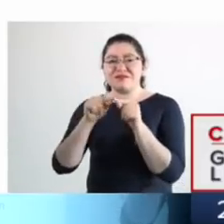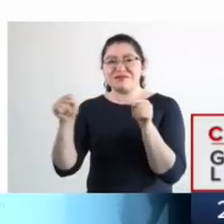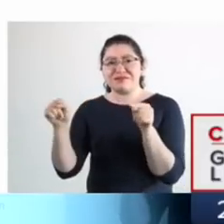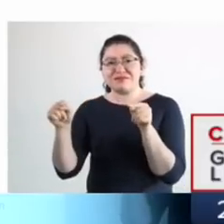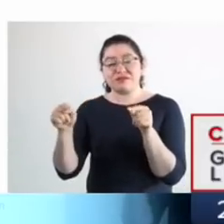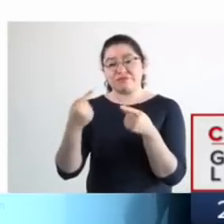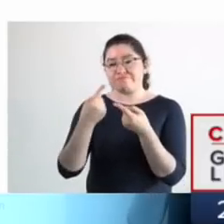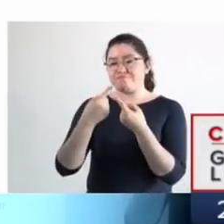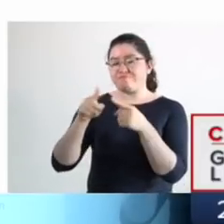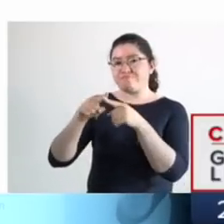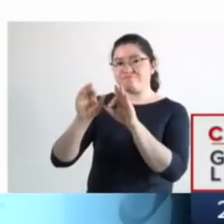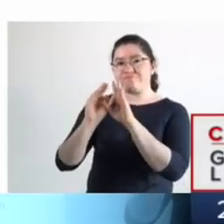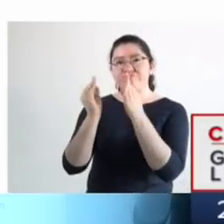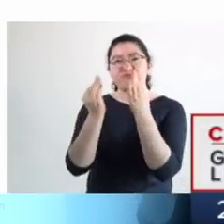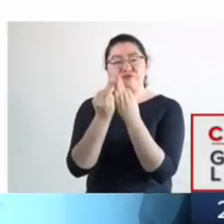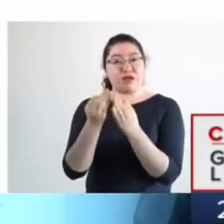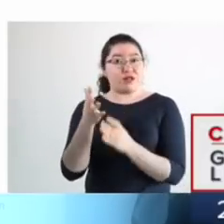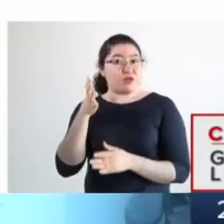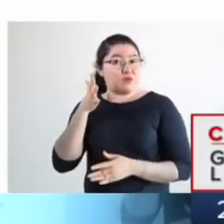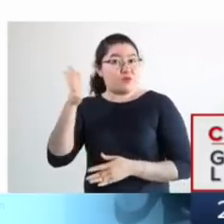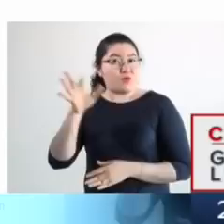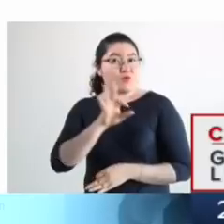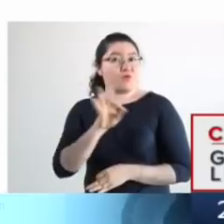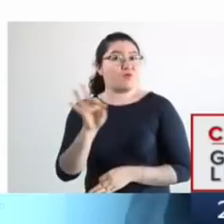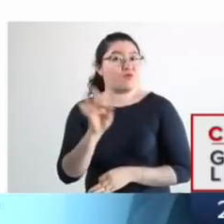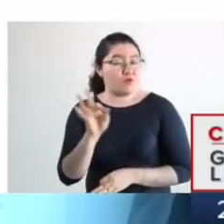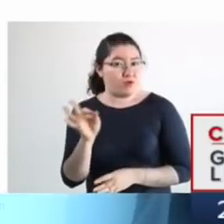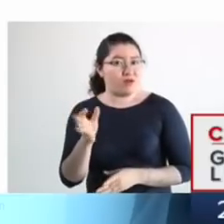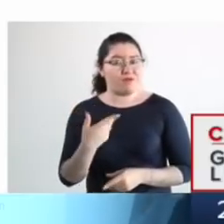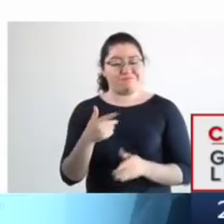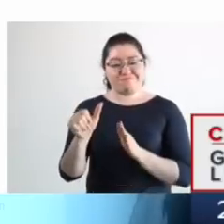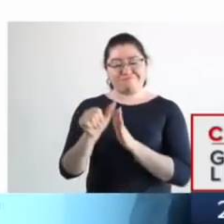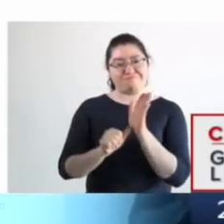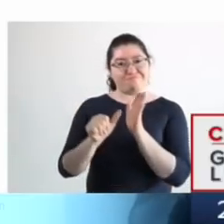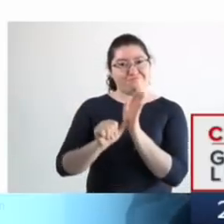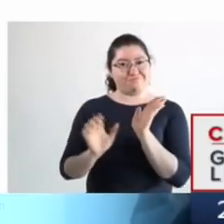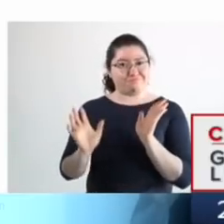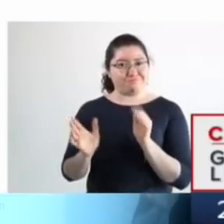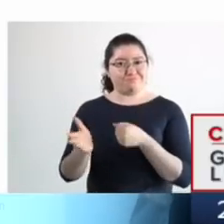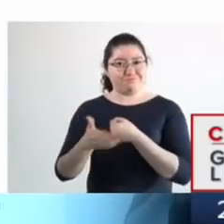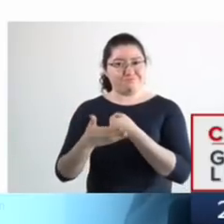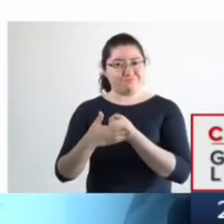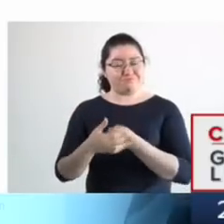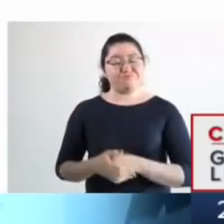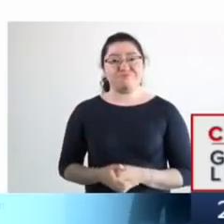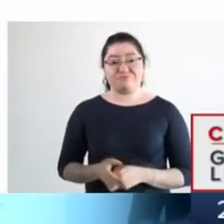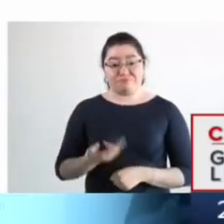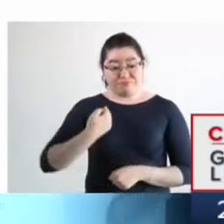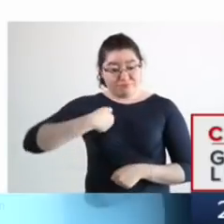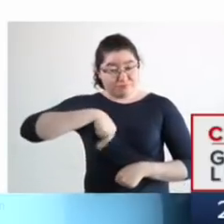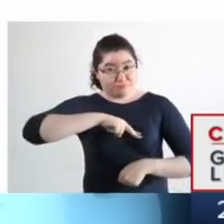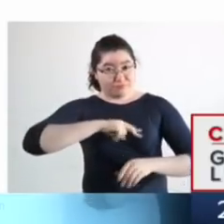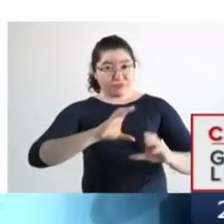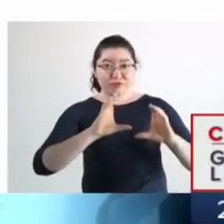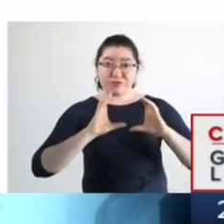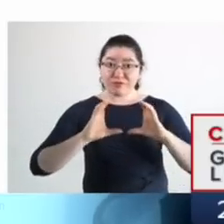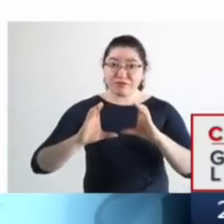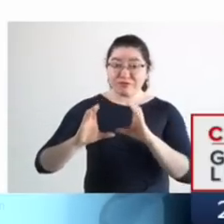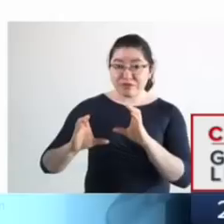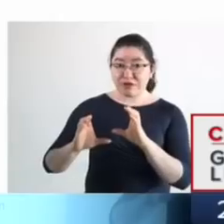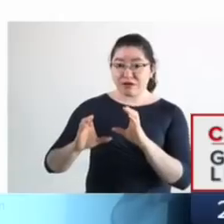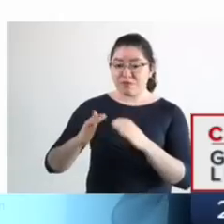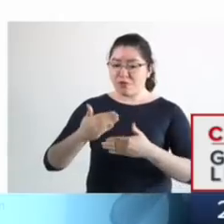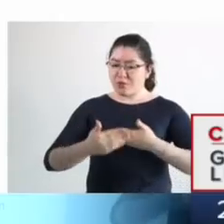significan distintos escenarios que pueden ocurrir en la ciudad para los siguientes meses si nos